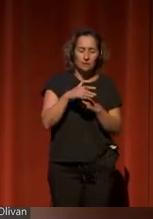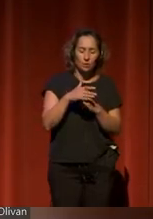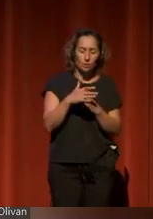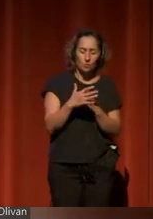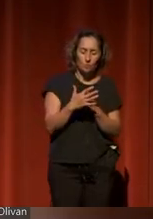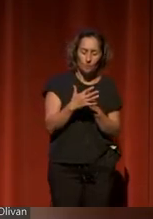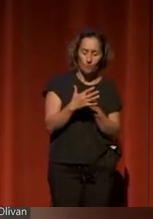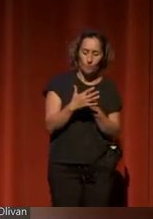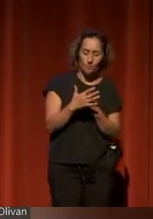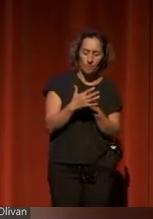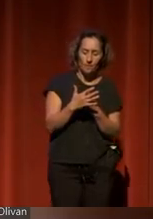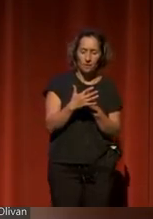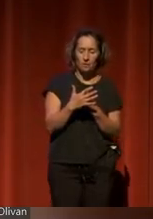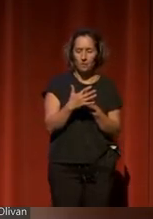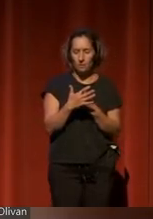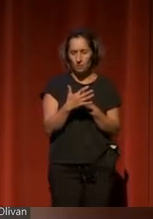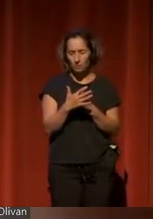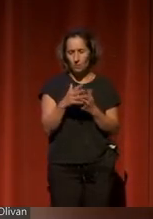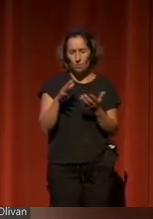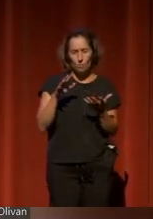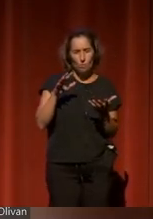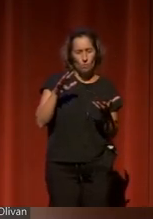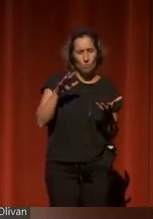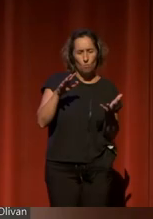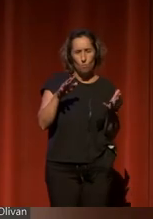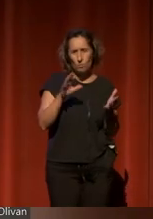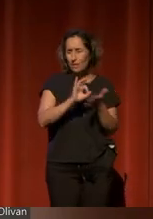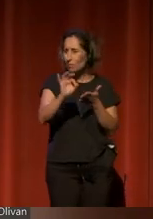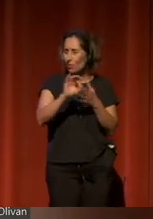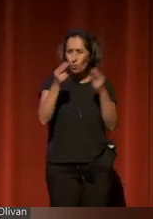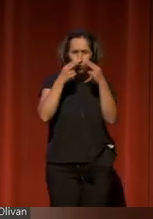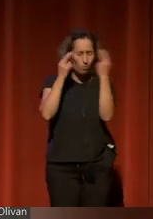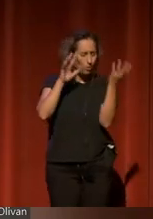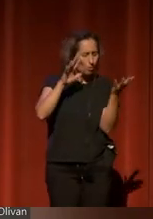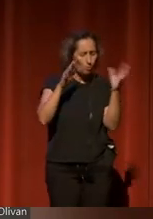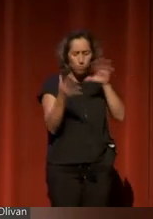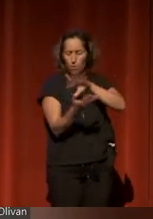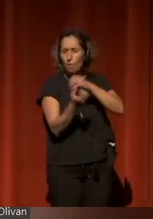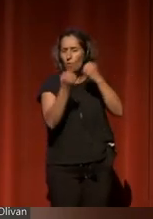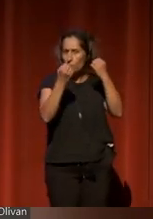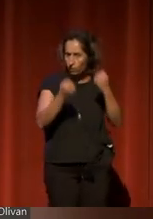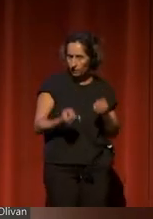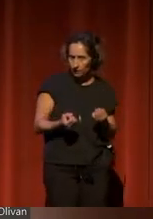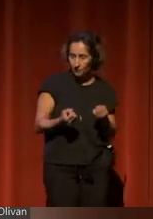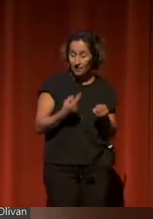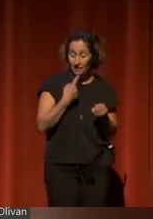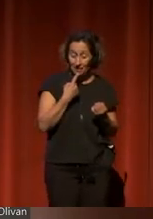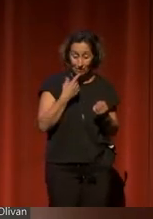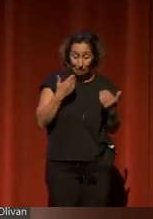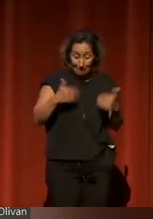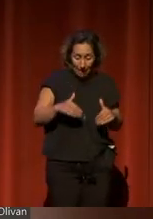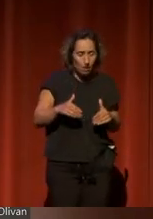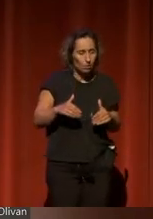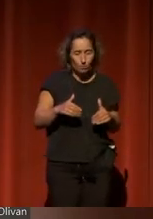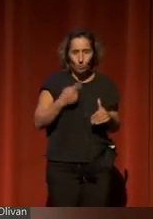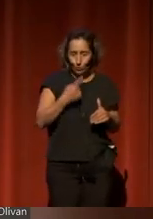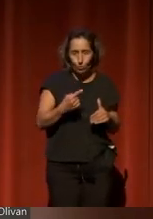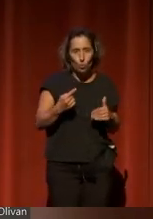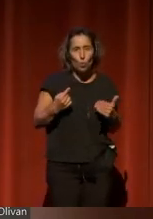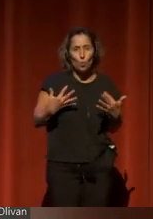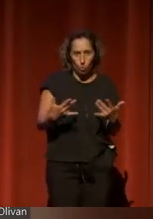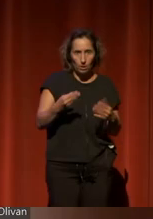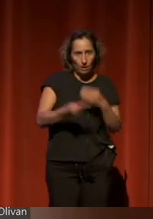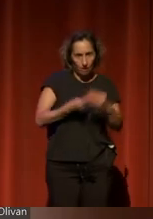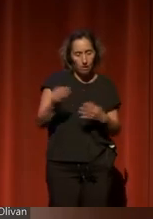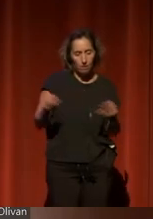de profunda y radical transformación del servicio público no no digo que esté sucediendo digo que es urgente hacerlo y